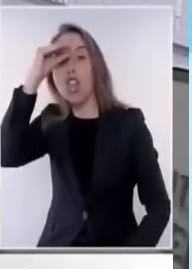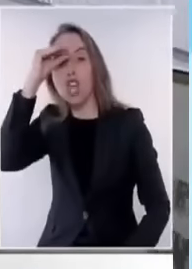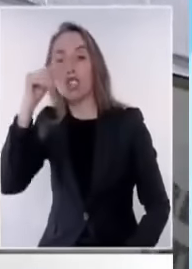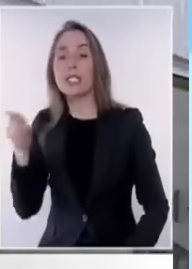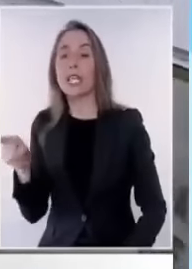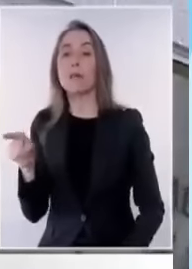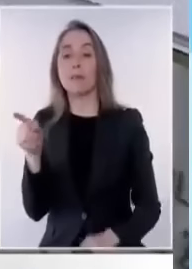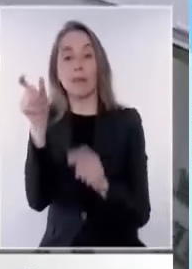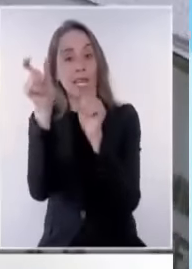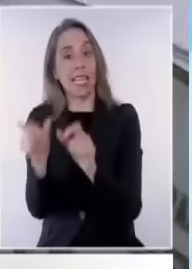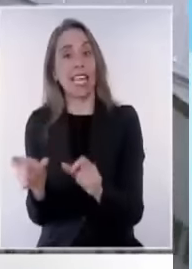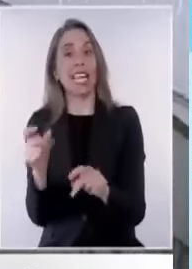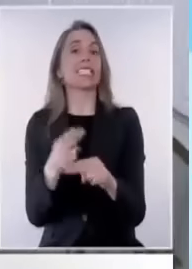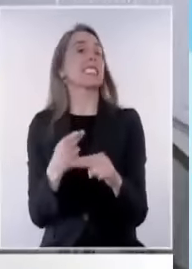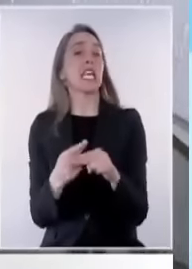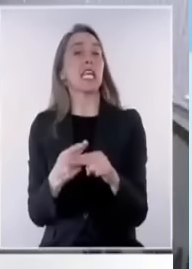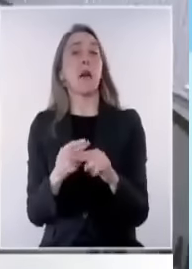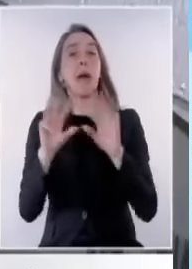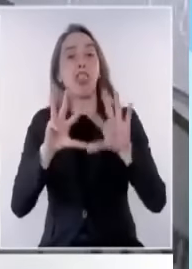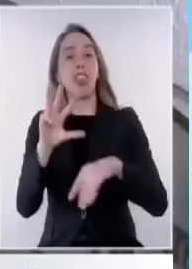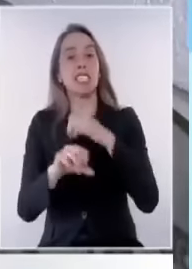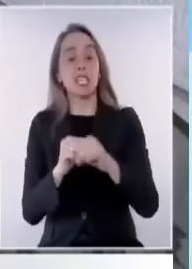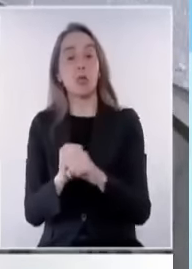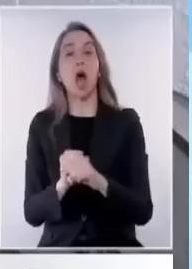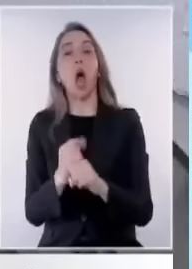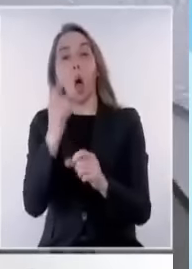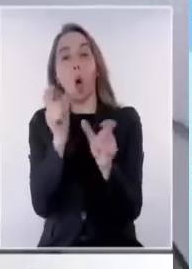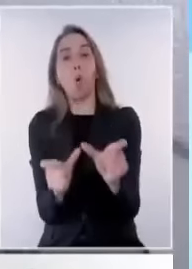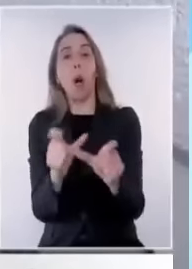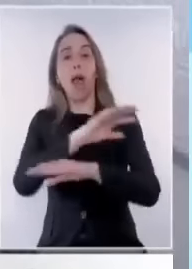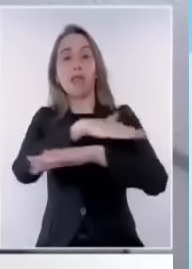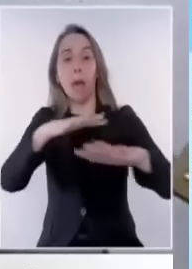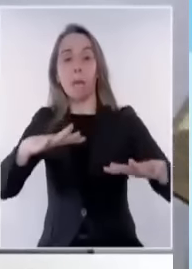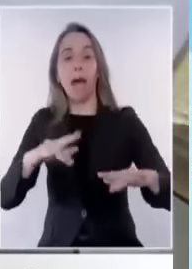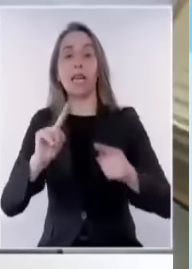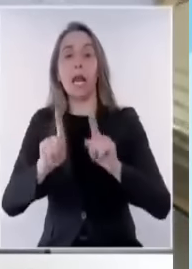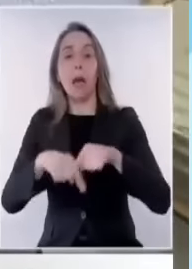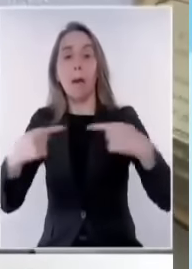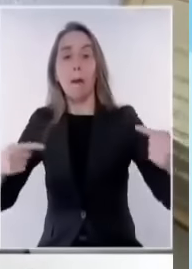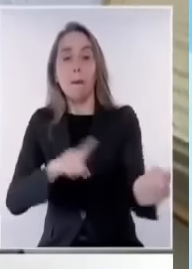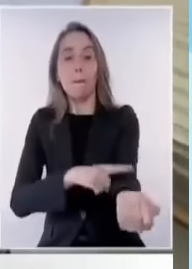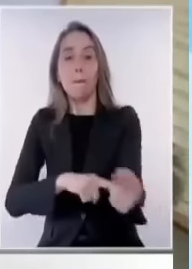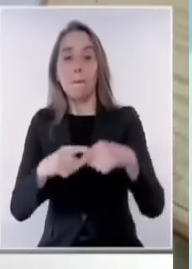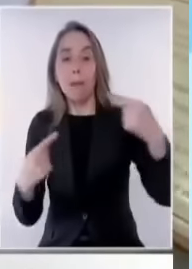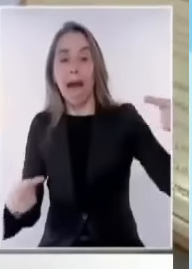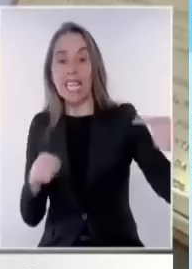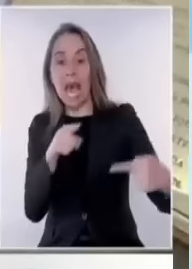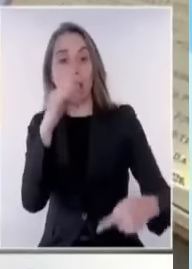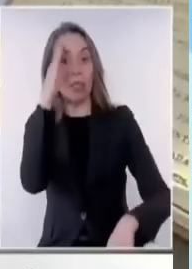tenemos un guardia marina, 19 años de edad, que es pariente directo del almirante Seger.